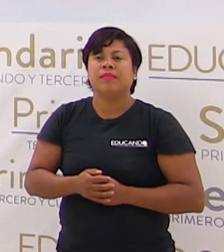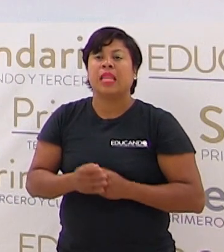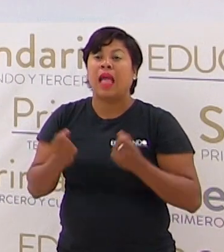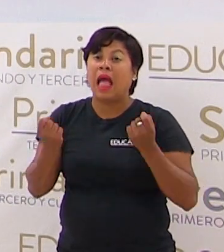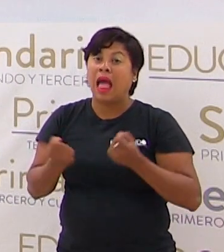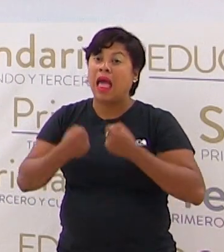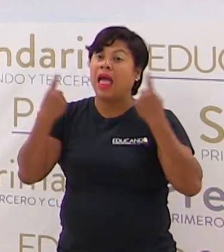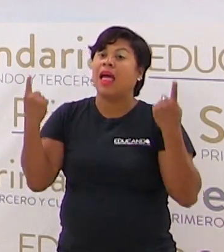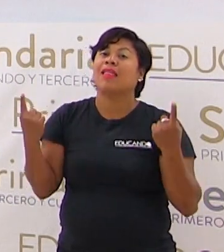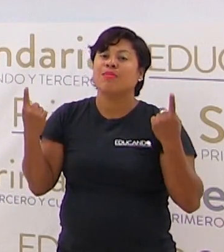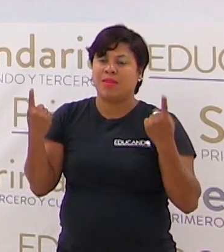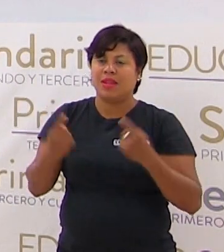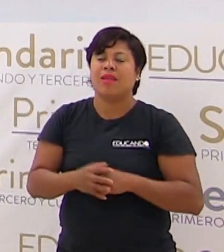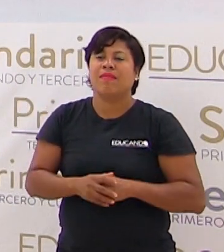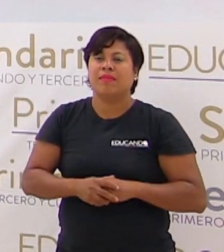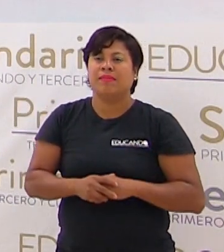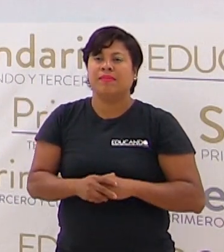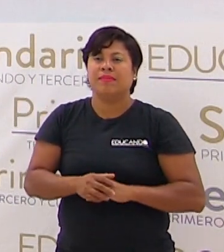Gutiérrez Nájera,